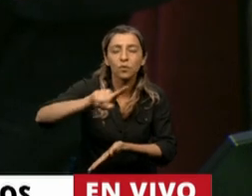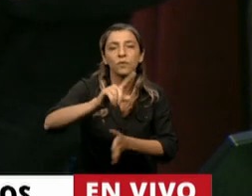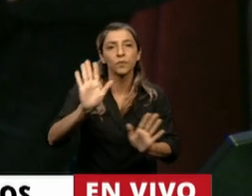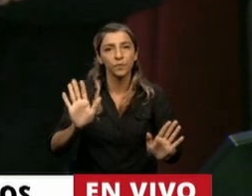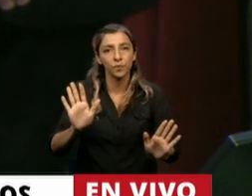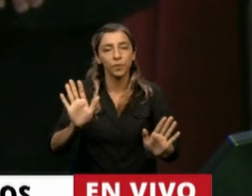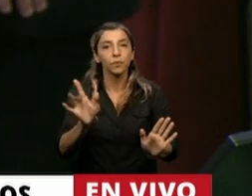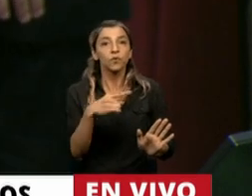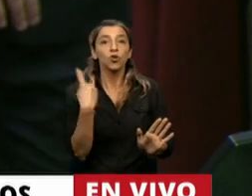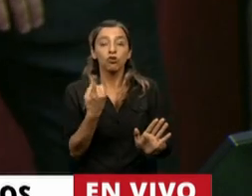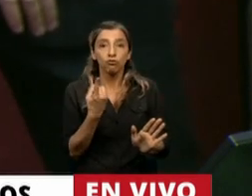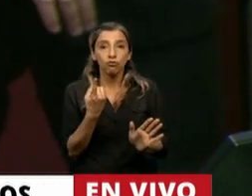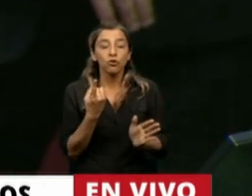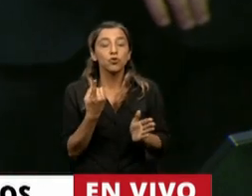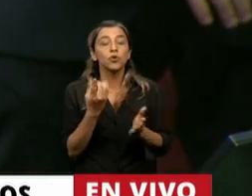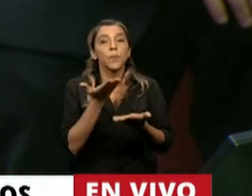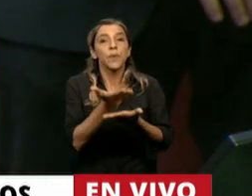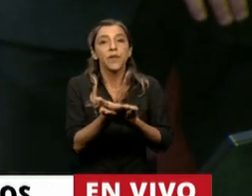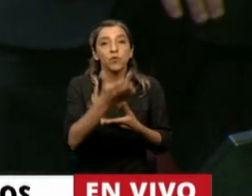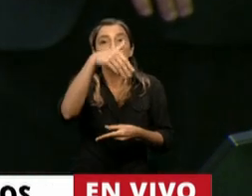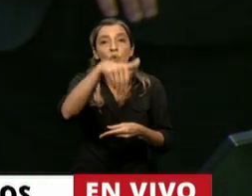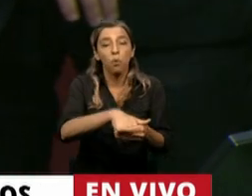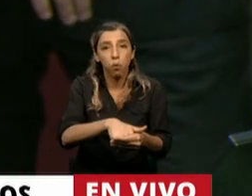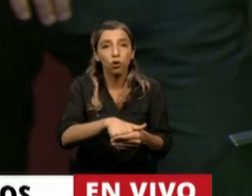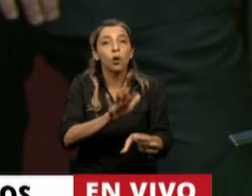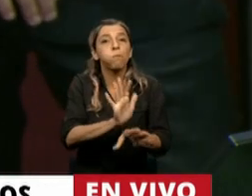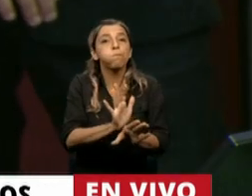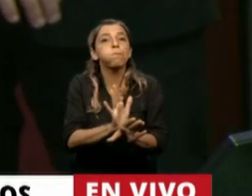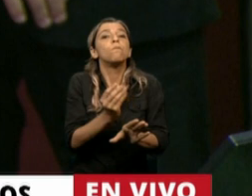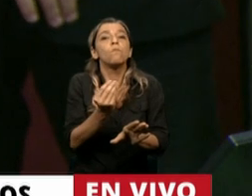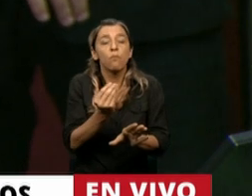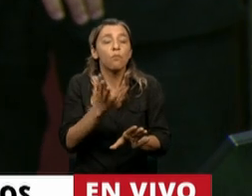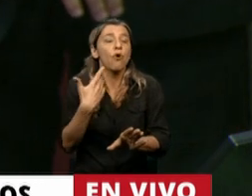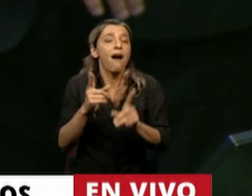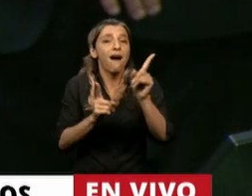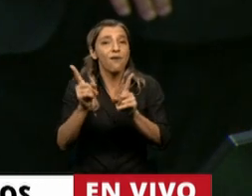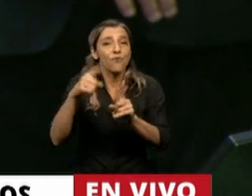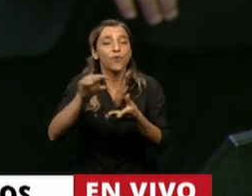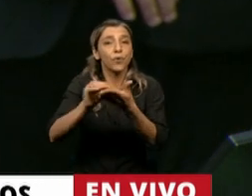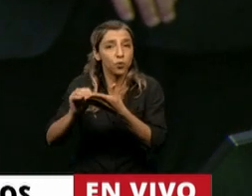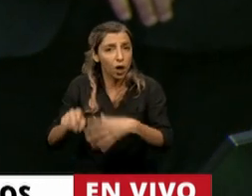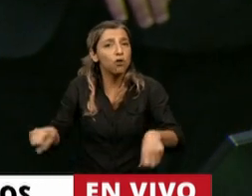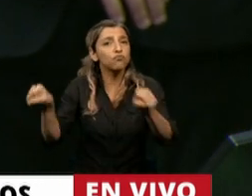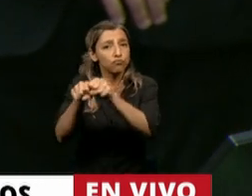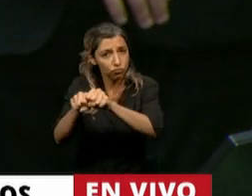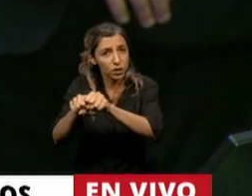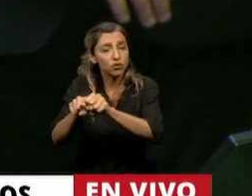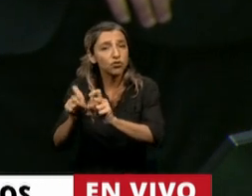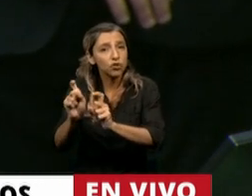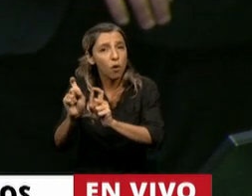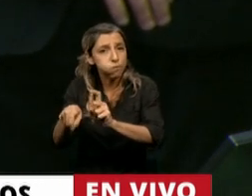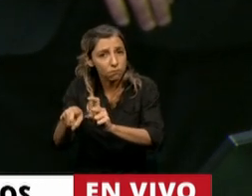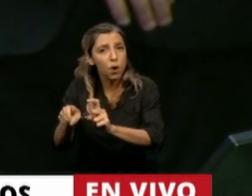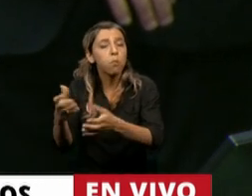cuando se pide el sentido del voto hay diputados que ya emitieron su voto de manera digamos con el